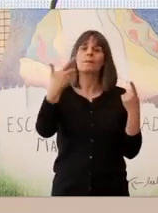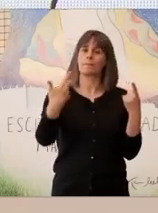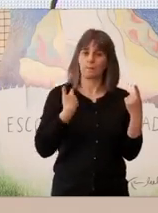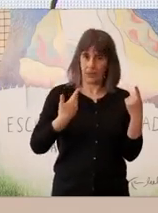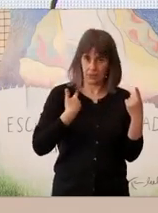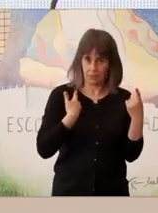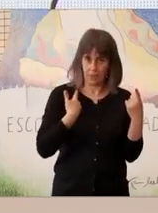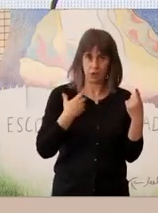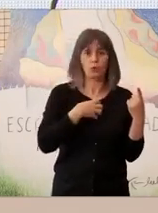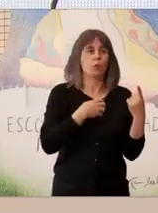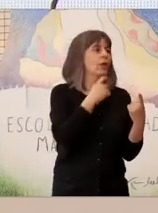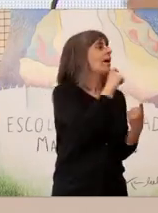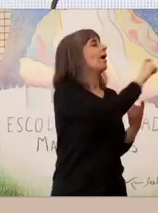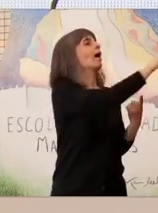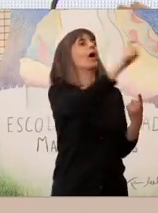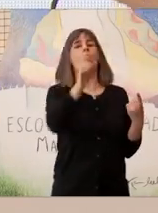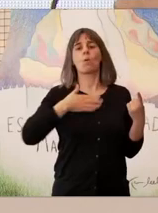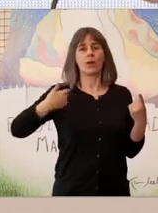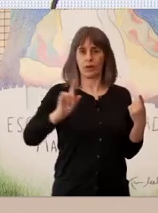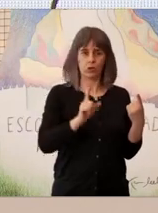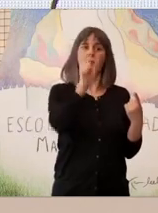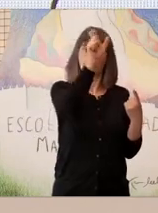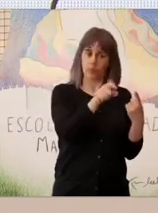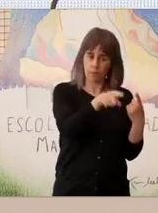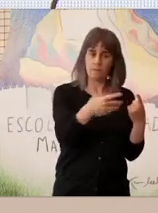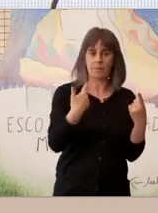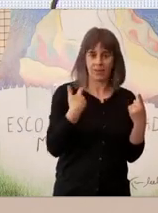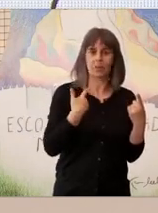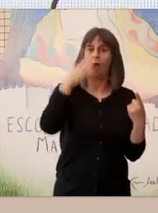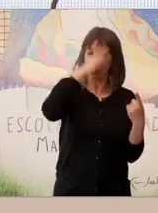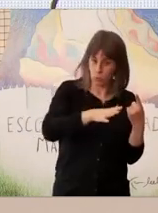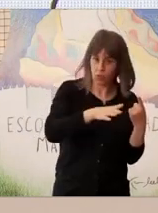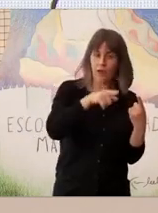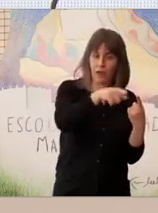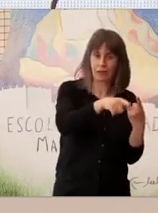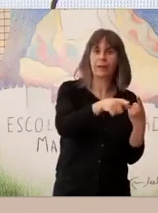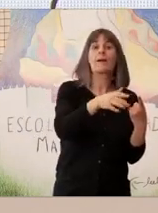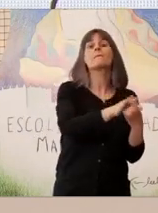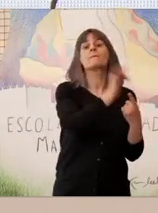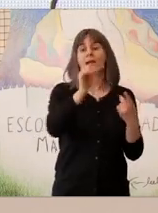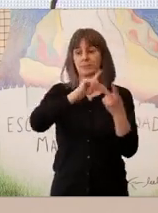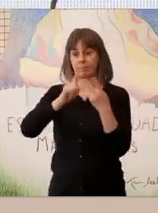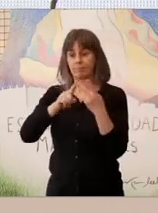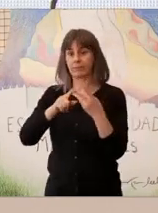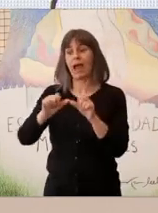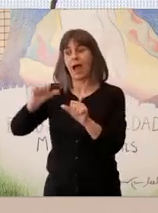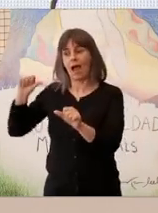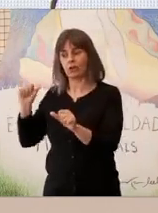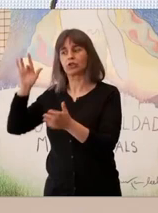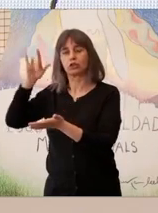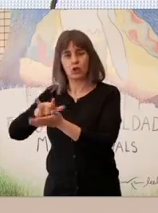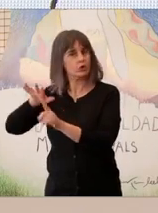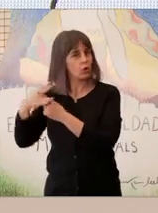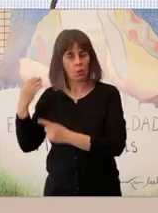comunicar a cualquier mujer, tiene que ser víctima, ir a denunciar, y que existan unos antecedentes. Esos antecedentes por violencia de